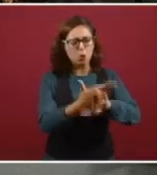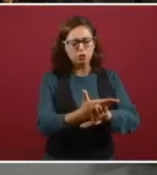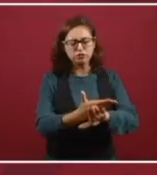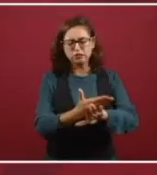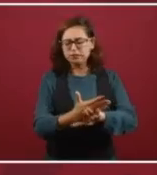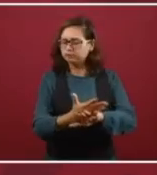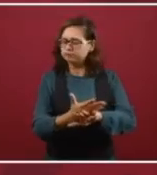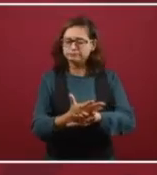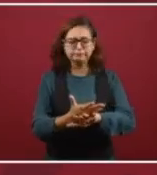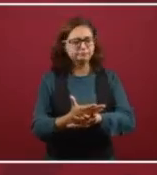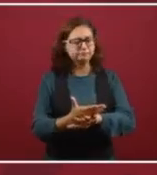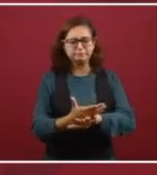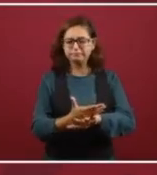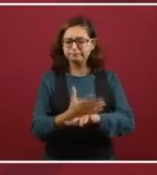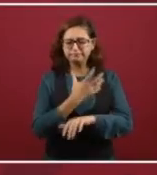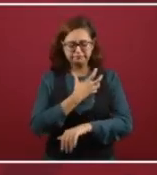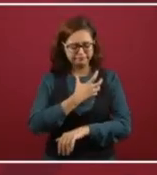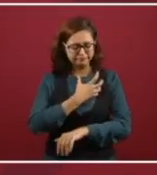muy